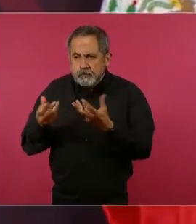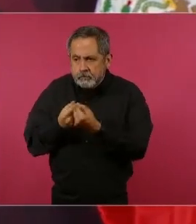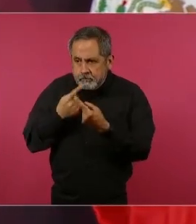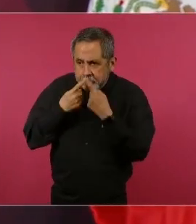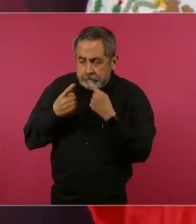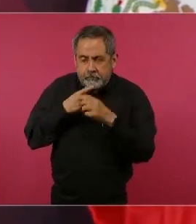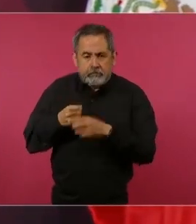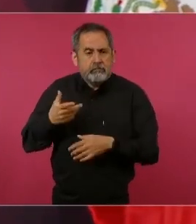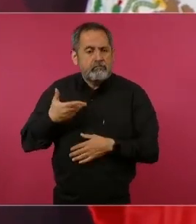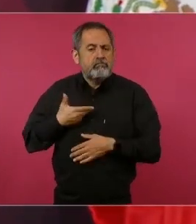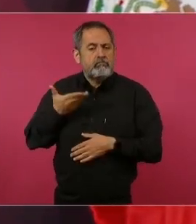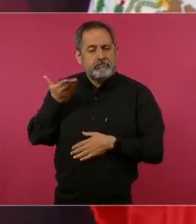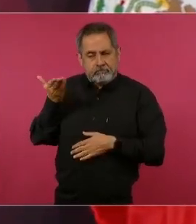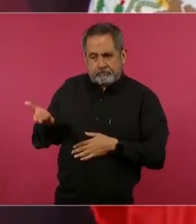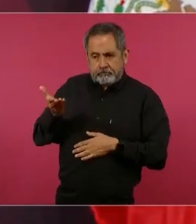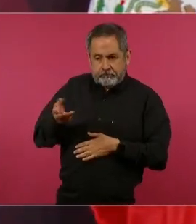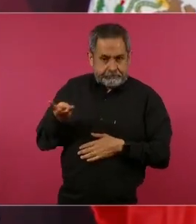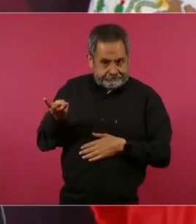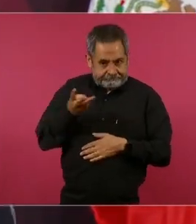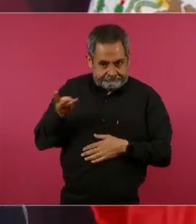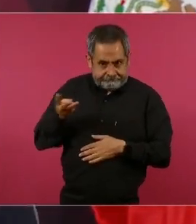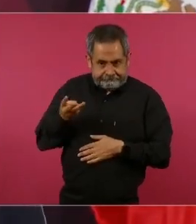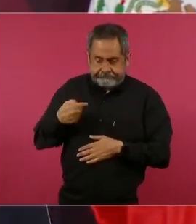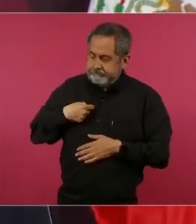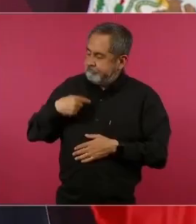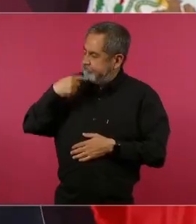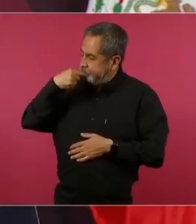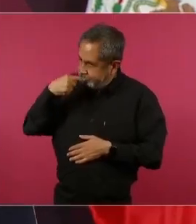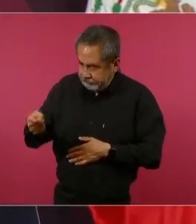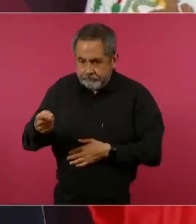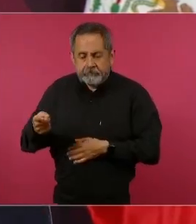y les pedí de que